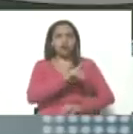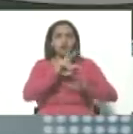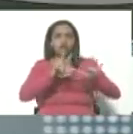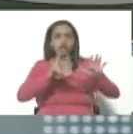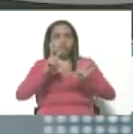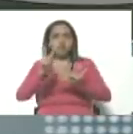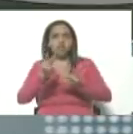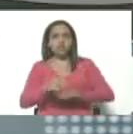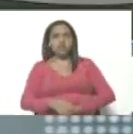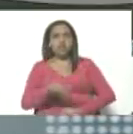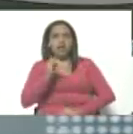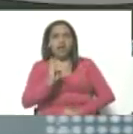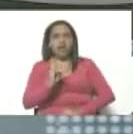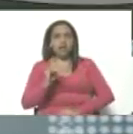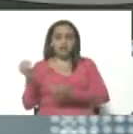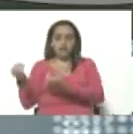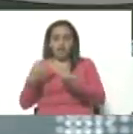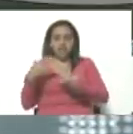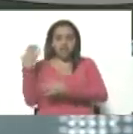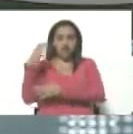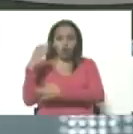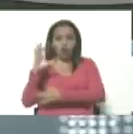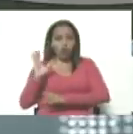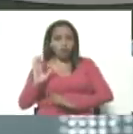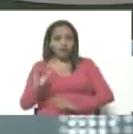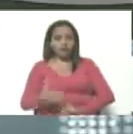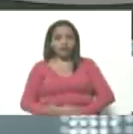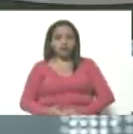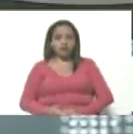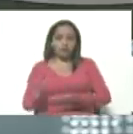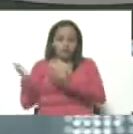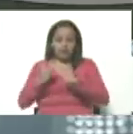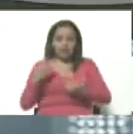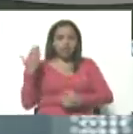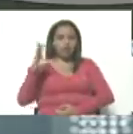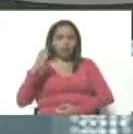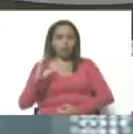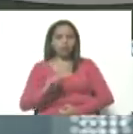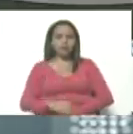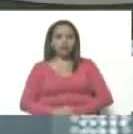3.287 son casos del virus colombiano, son de Colombia, directo, de Colombia.